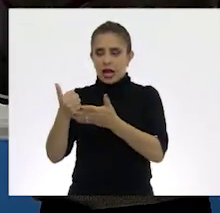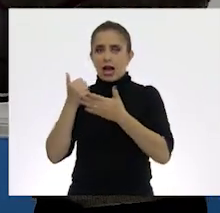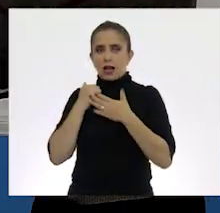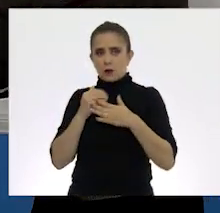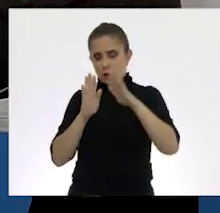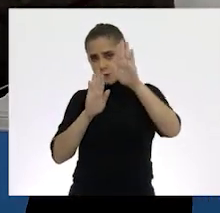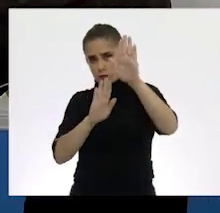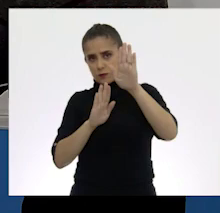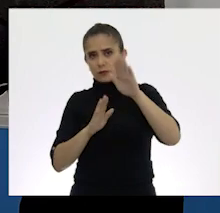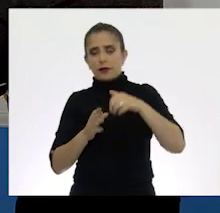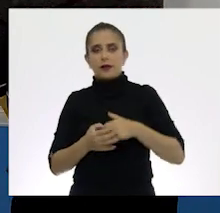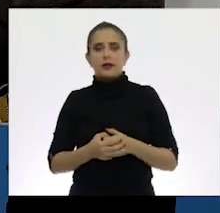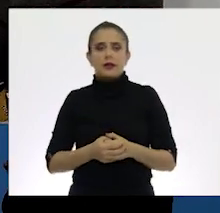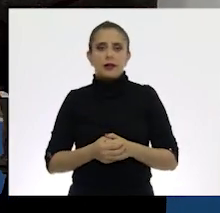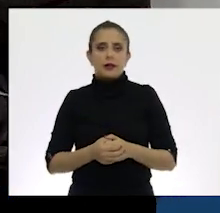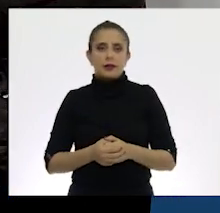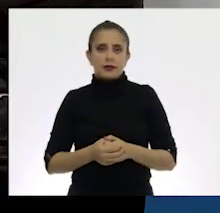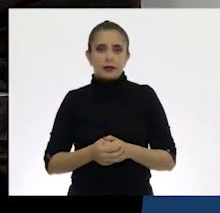o yo lo sostengo? Sí.